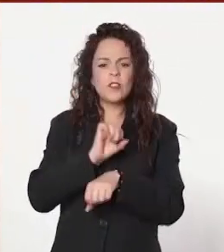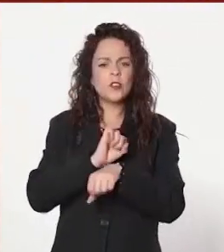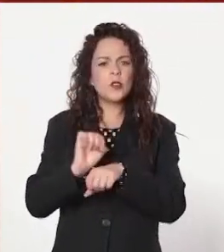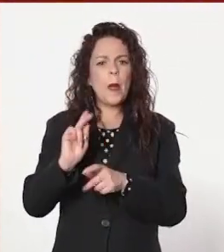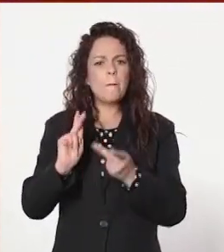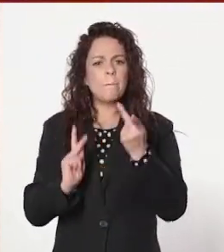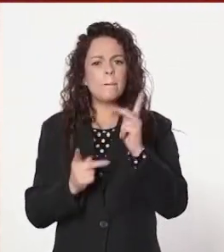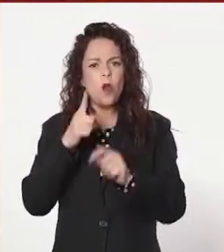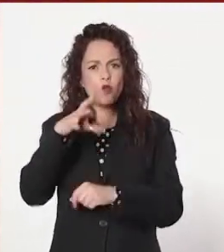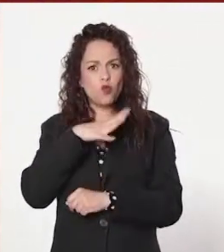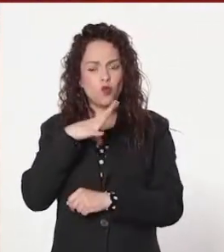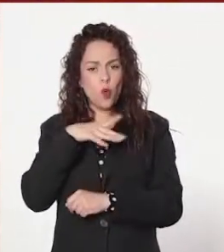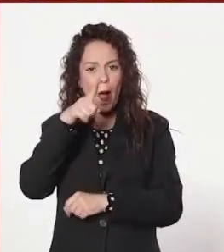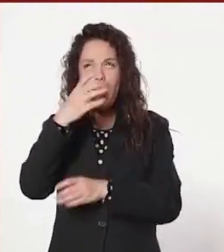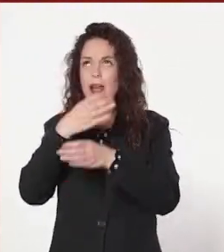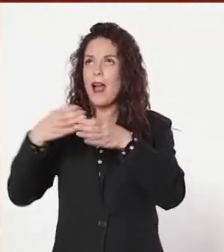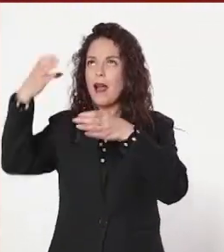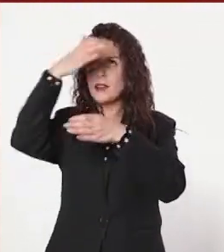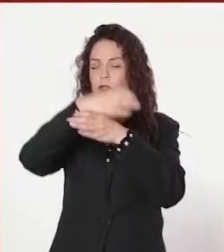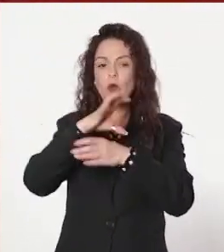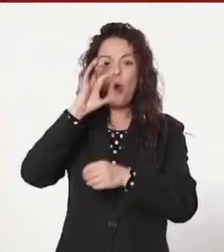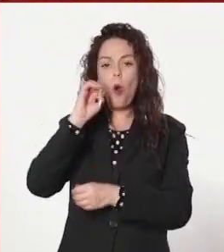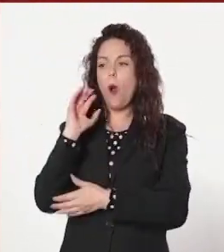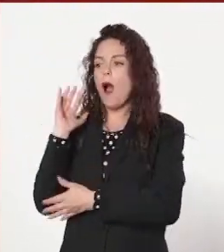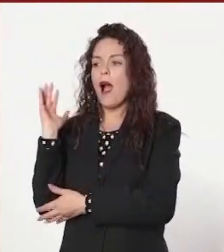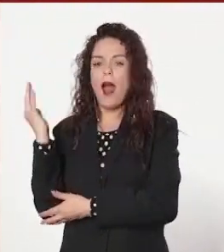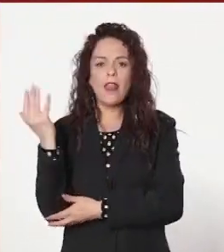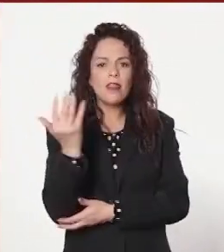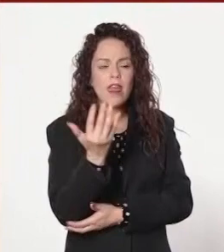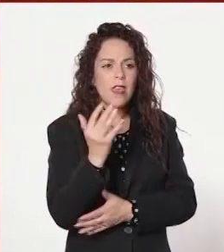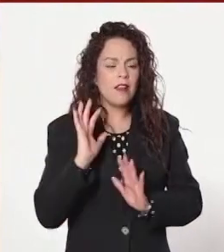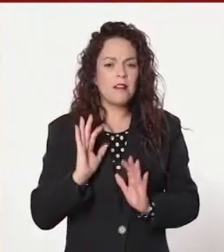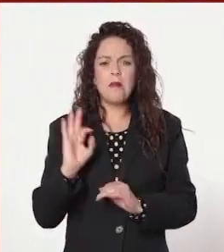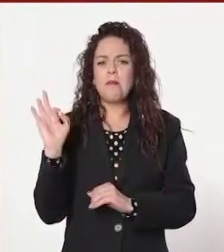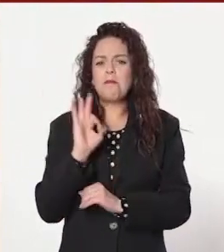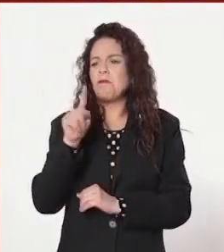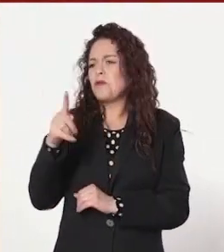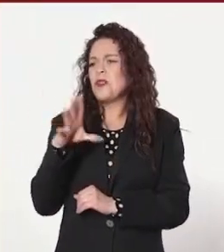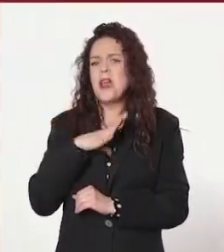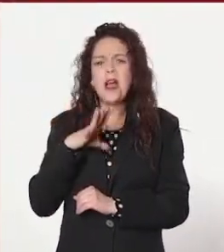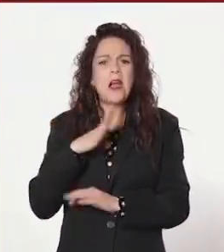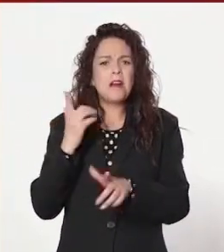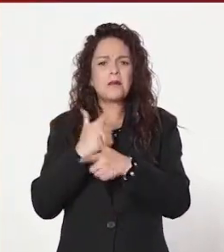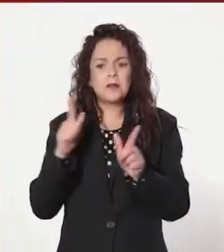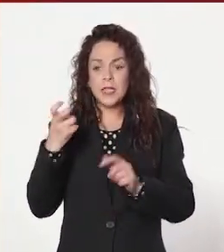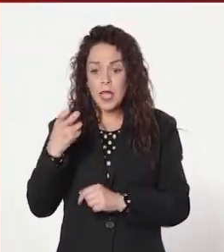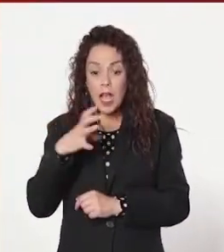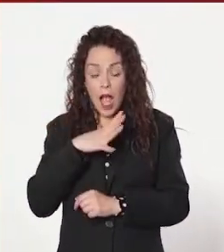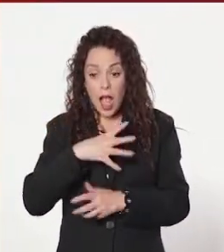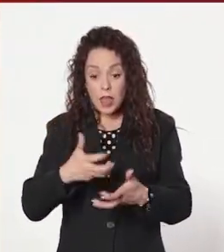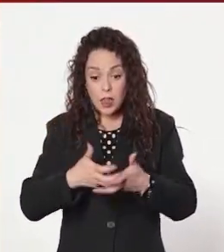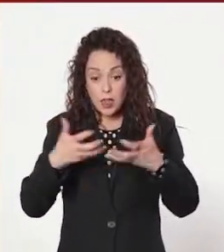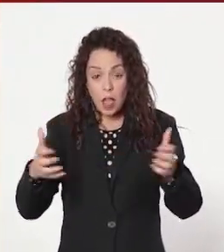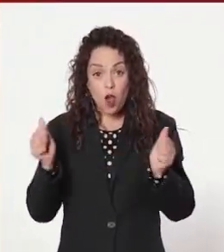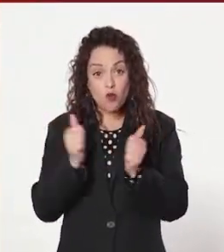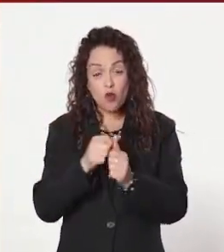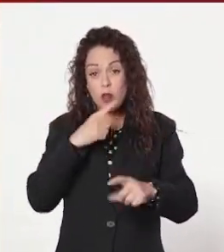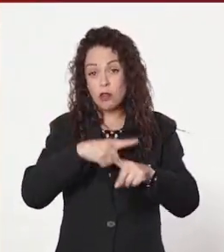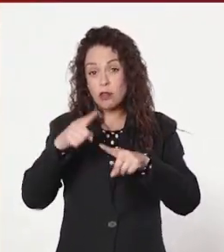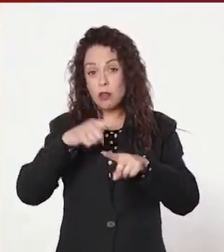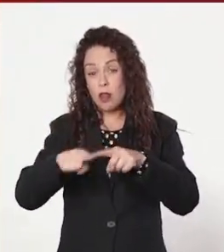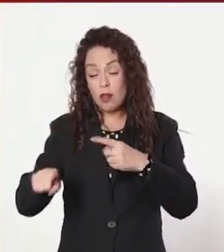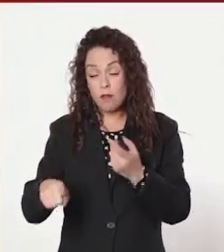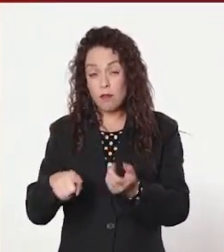tengas en tu azotea o tu jardín, lo que puedas tener que tenga esta tierra llena de nutrientes,